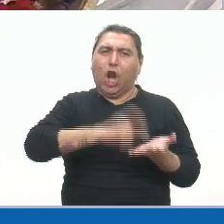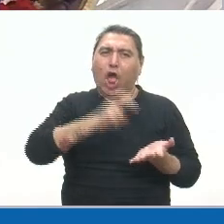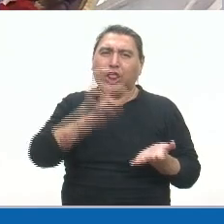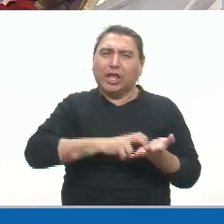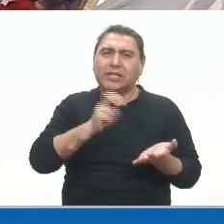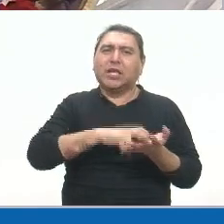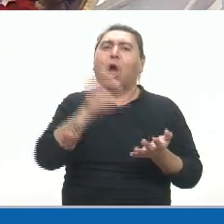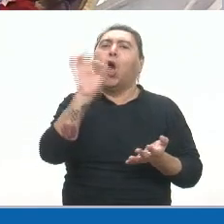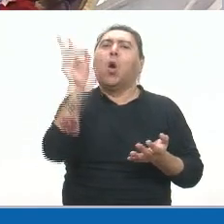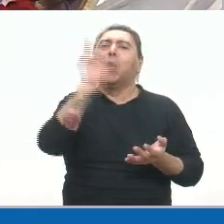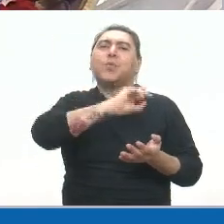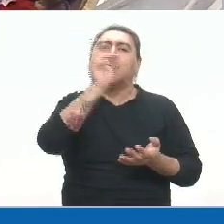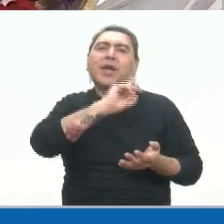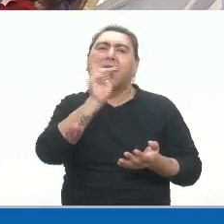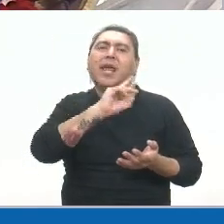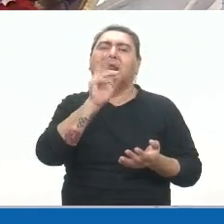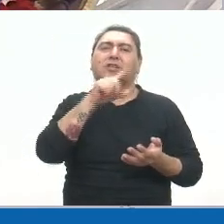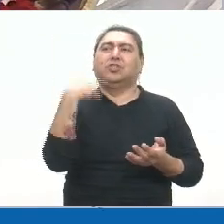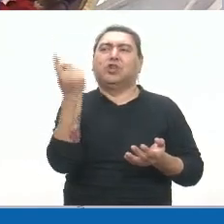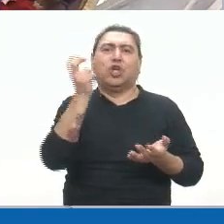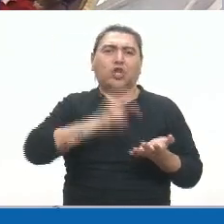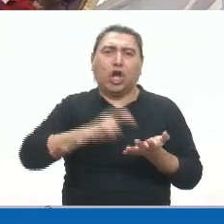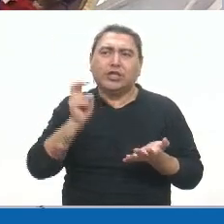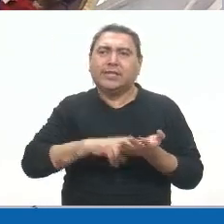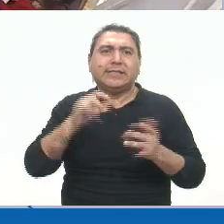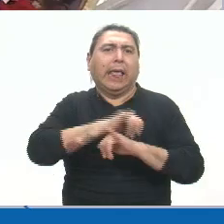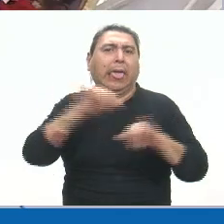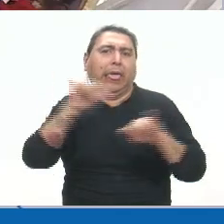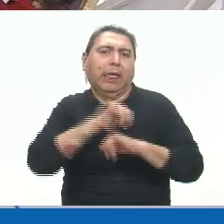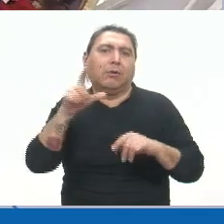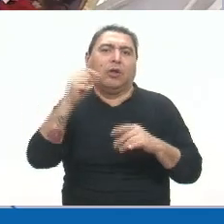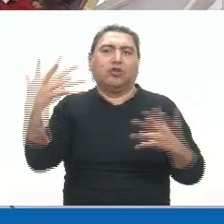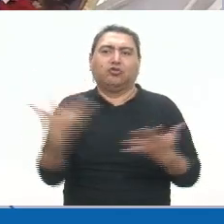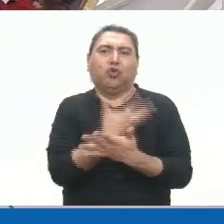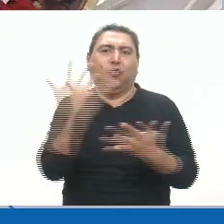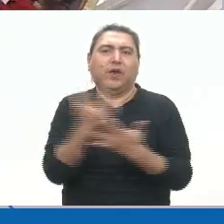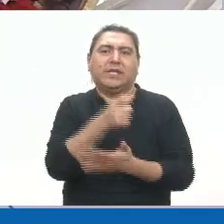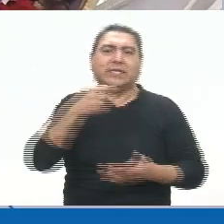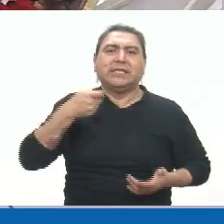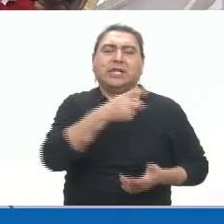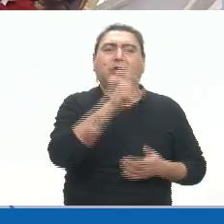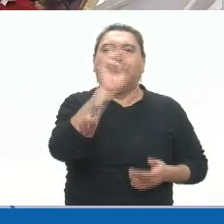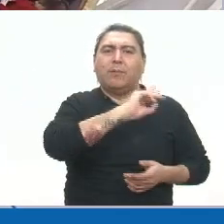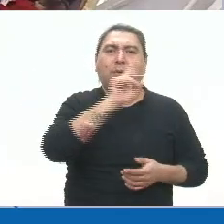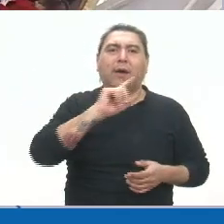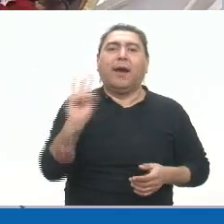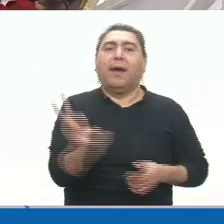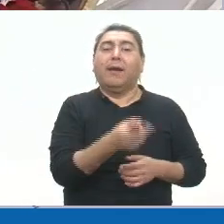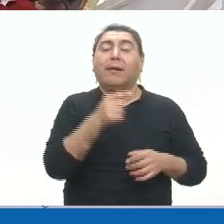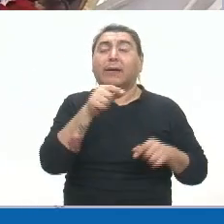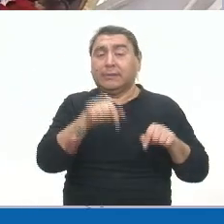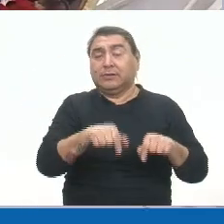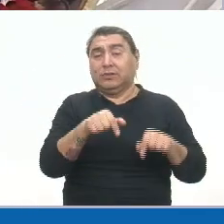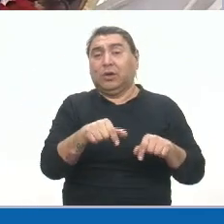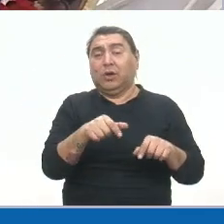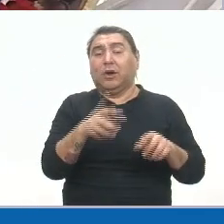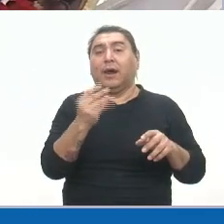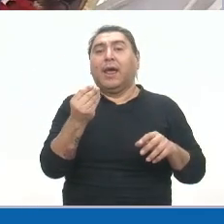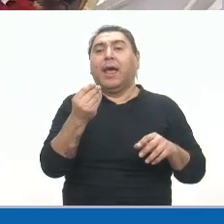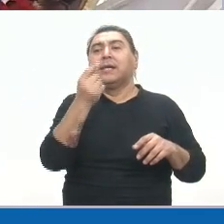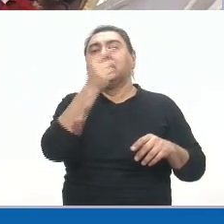o las mujeres somos noticias cuando se sufre un femicidio o en este caso cuando hay